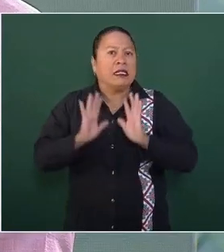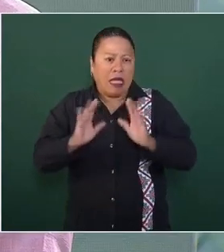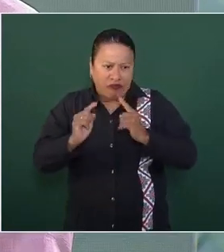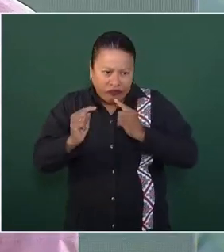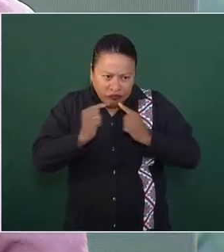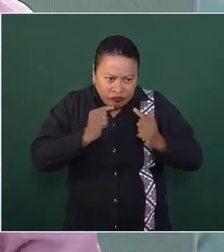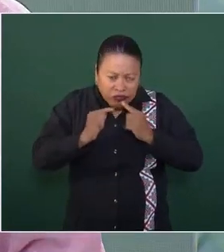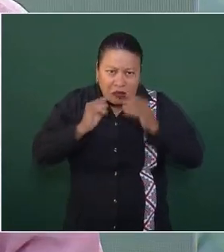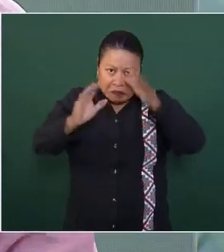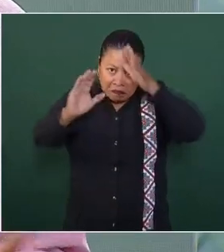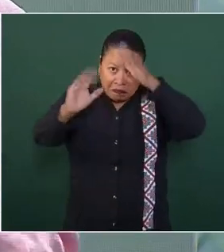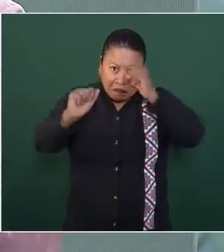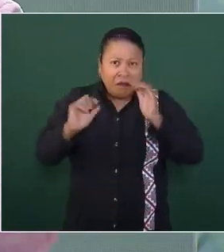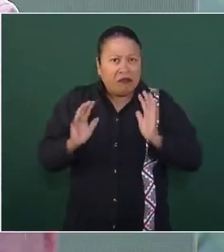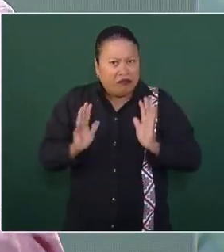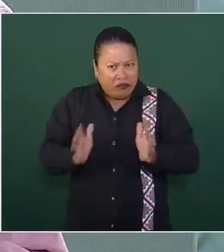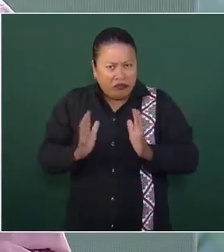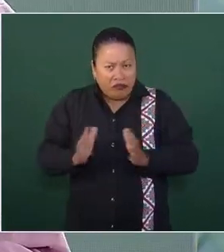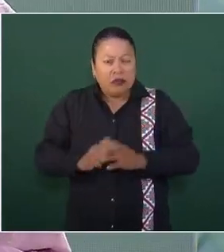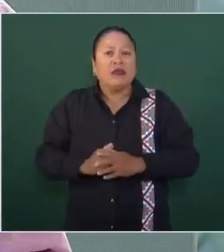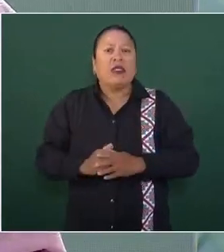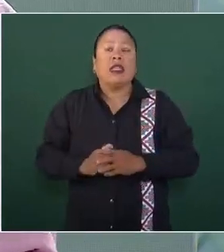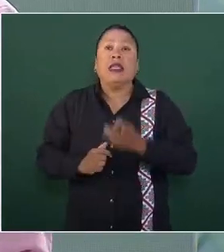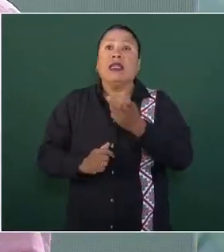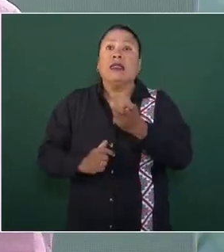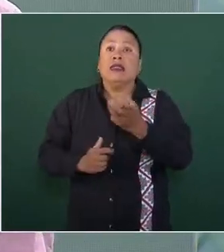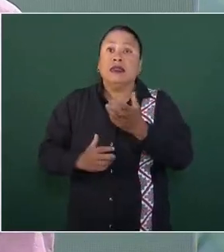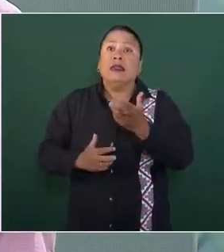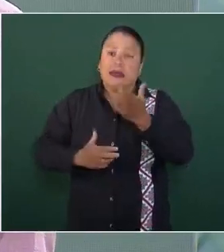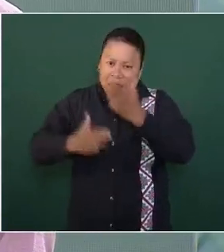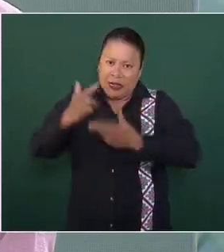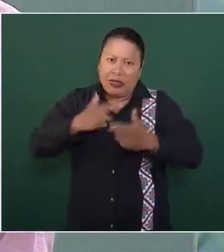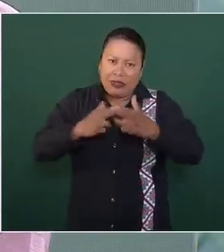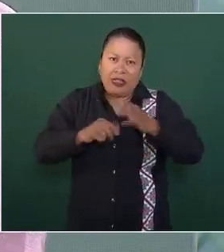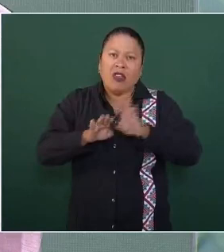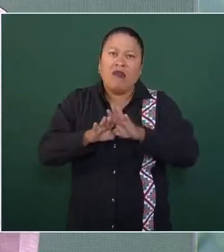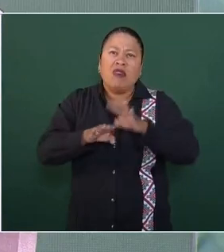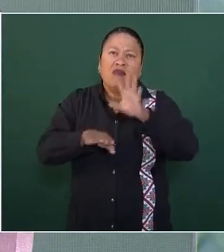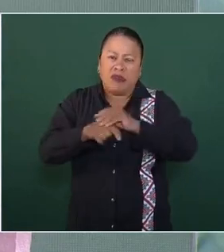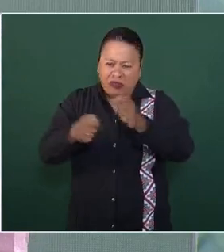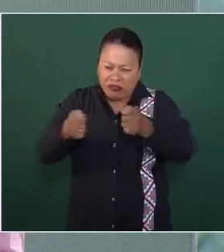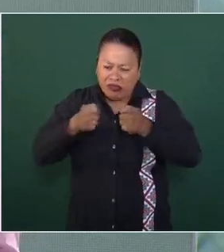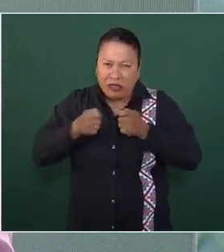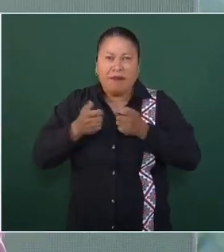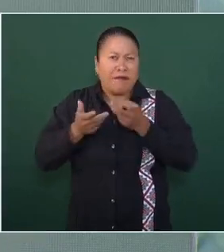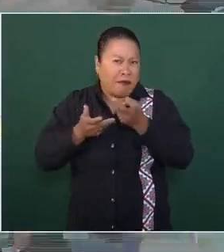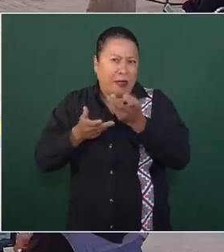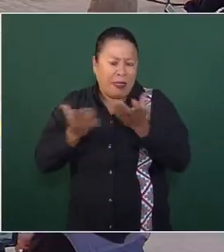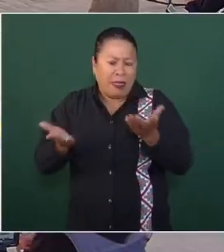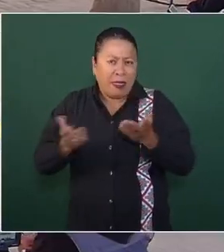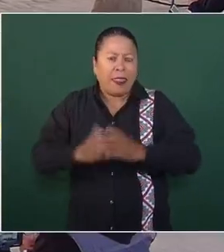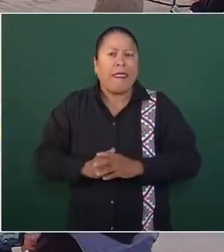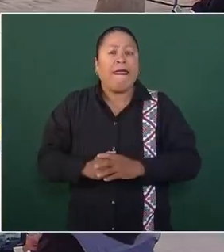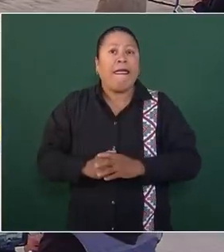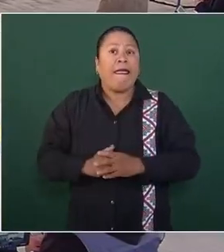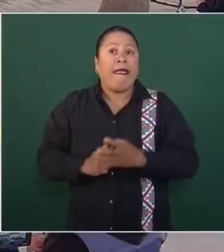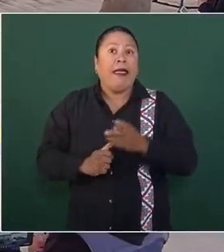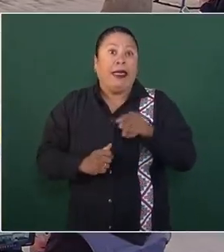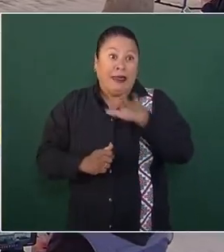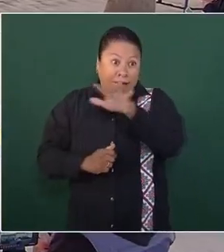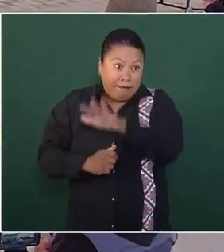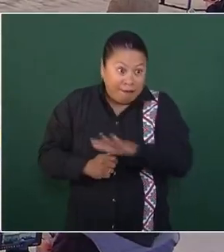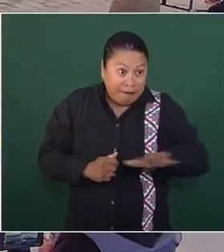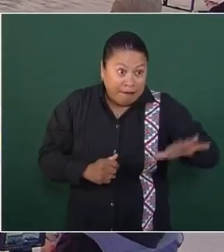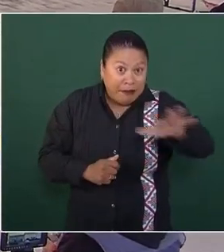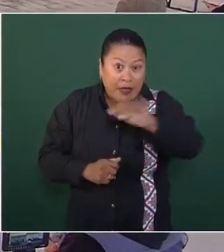a un acuerdo y se regresa la concesión porque además todo el Istmo